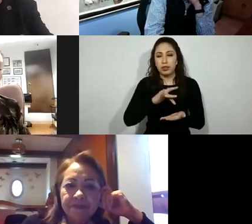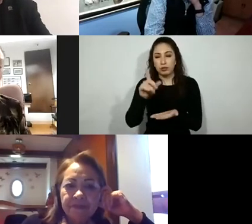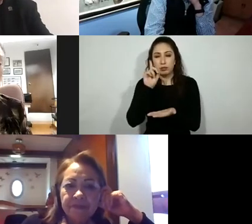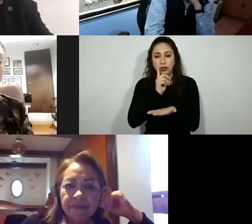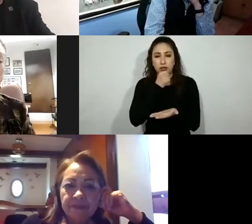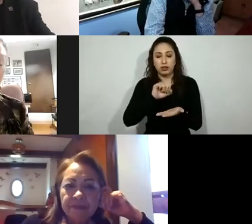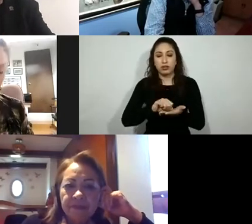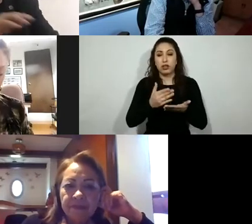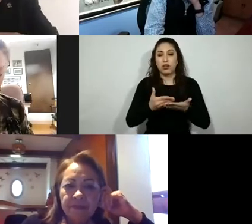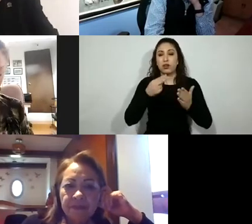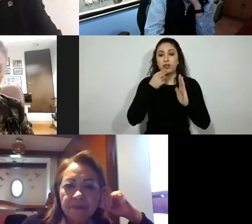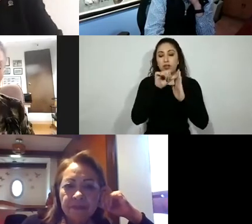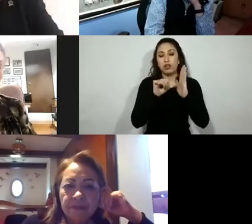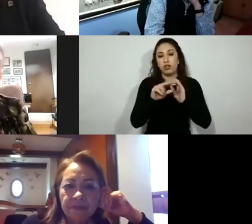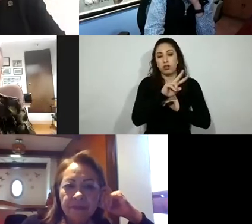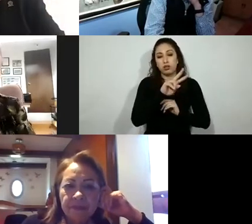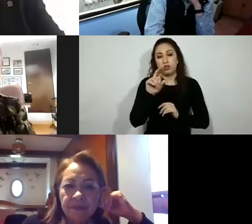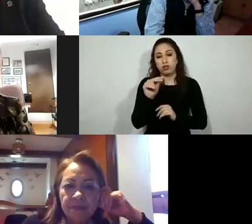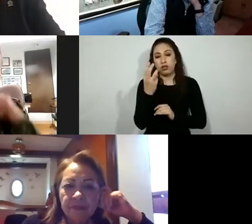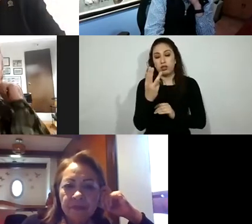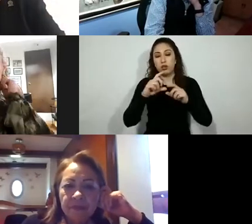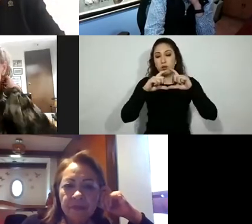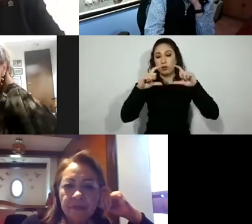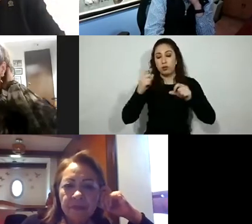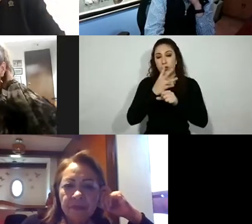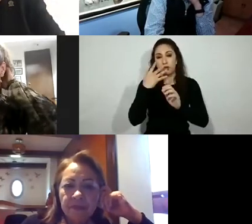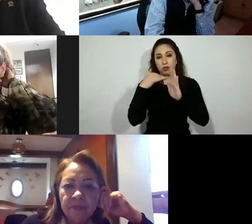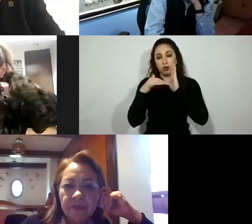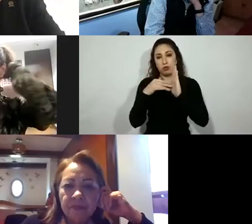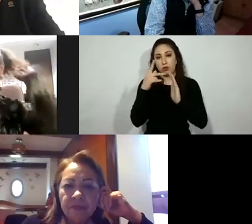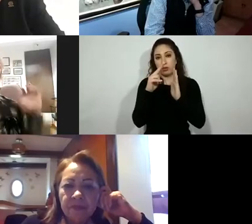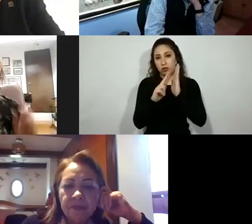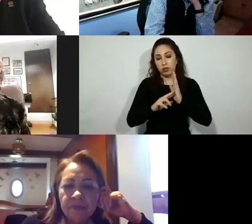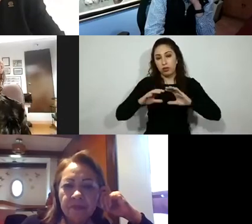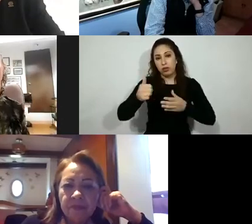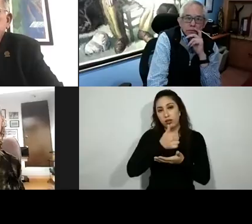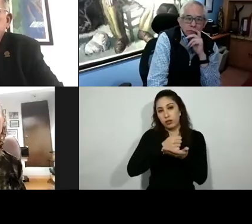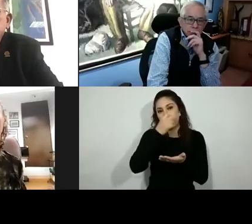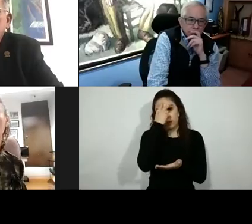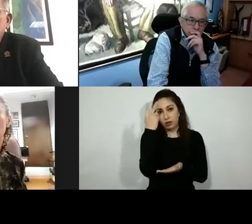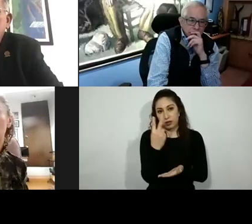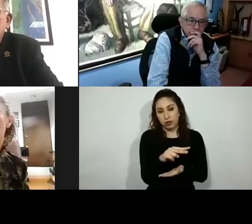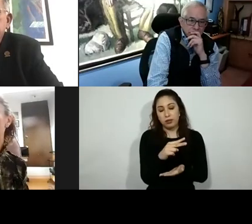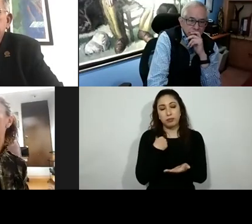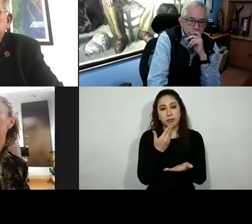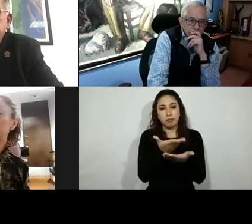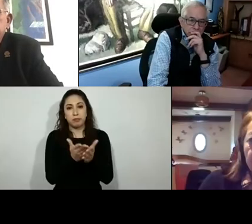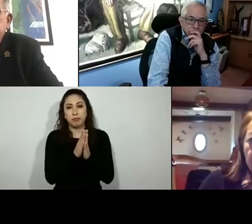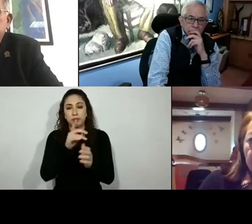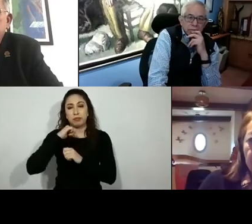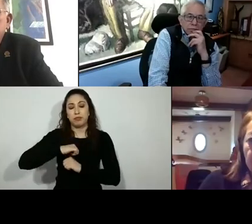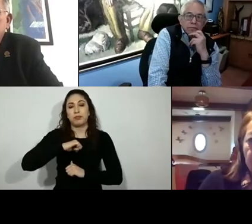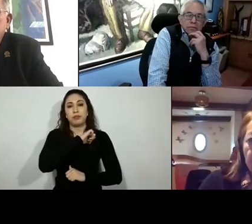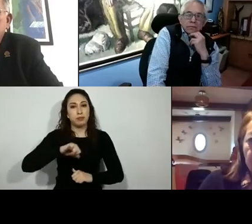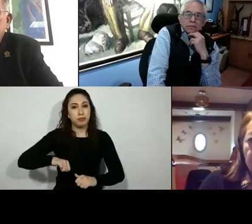artículo 283, párrafo cuarto del reglamento del Congreso de la Ciudad de México, se le exhorta a la alcaldesa en Iztapalapa,